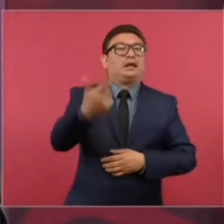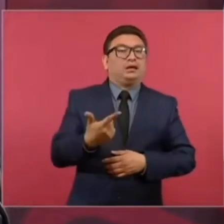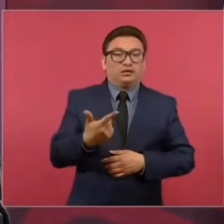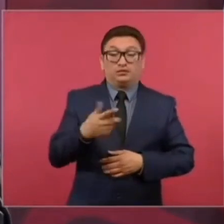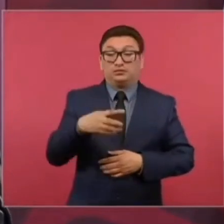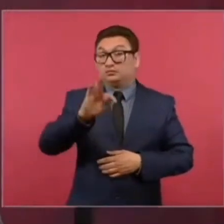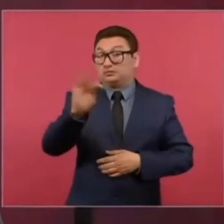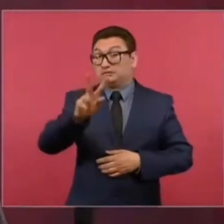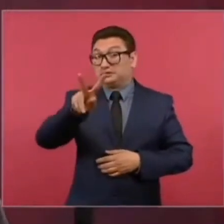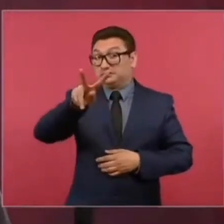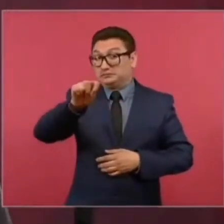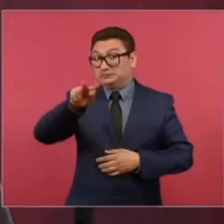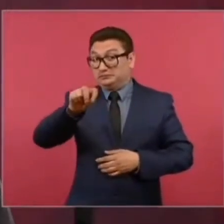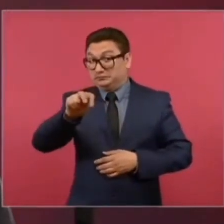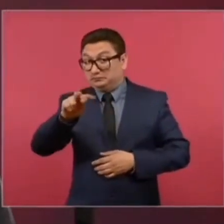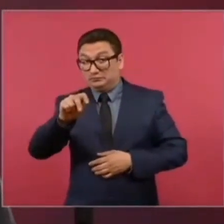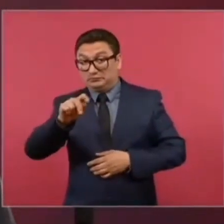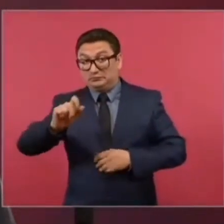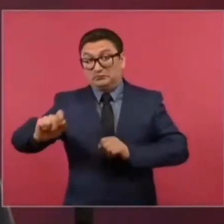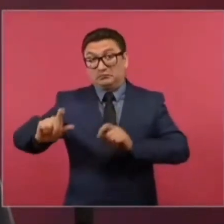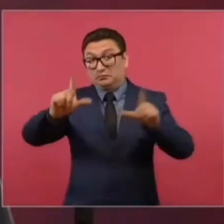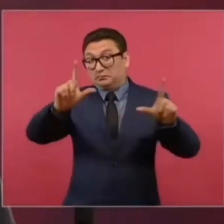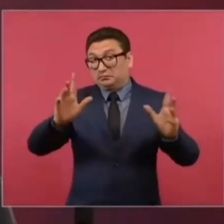en la televisión, ¿no?